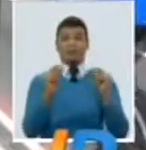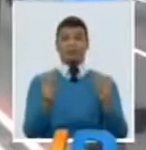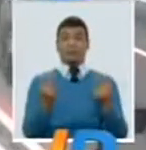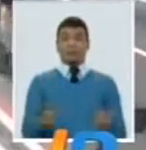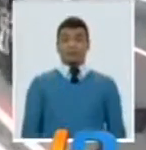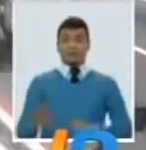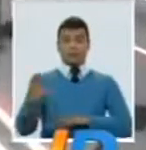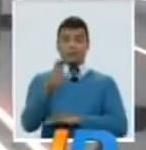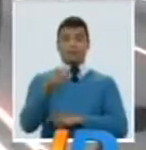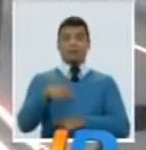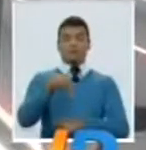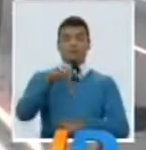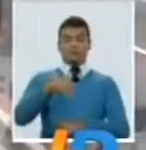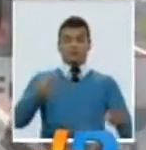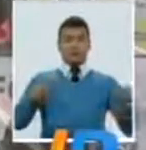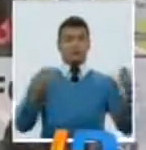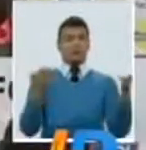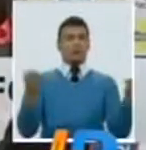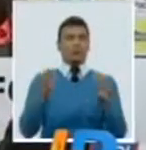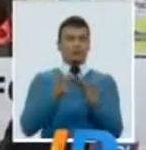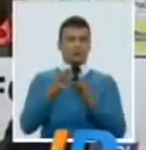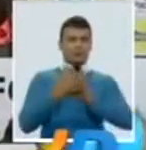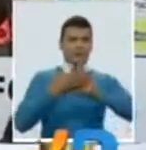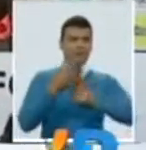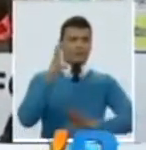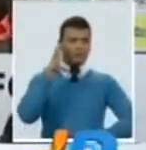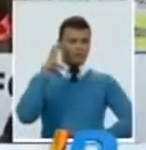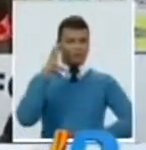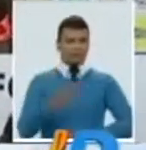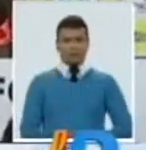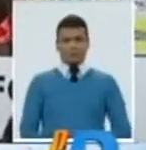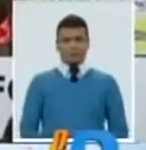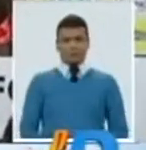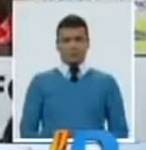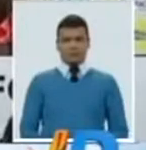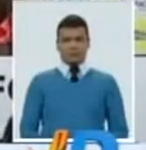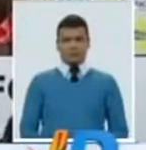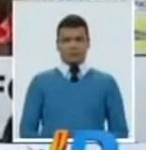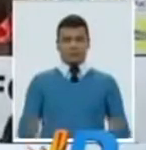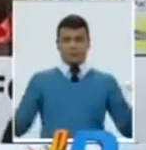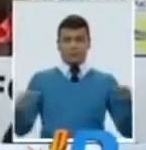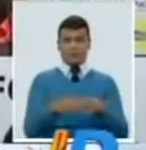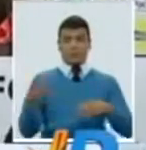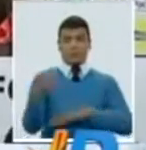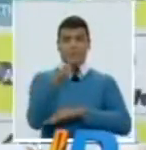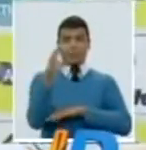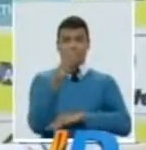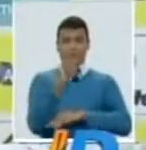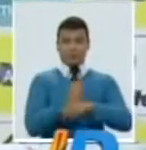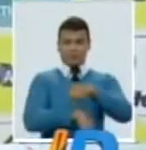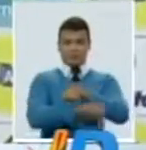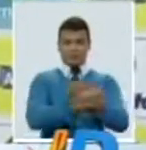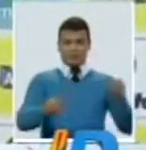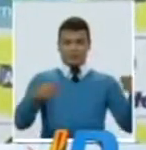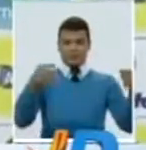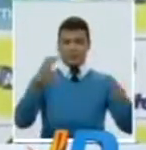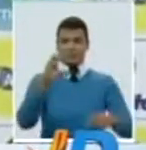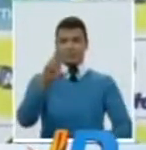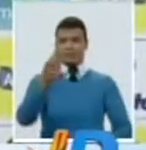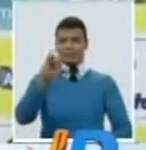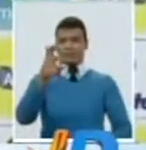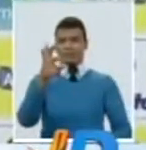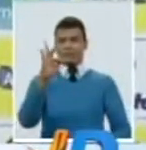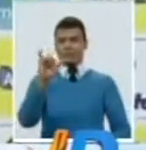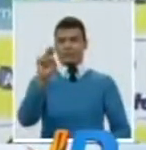rival de Colombia este martes en Cuiabá. Los jugadores de la selección Colombia de fútbol, Cristian Zapata y Farid Mondragón, analizaron el encuentro